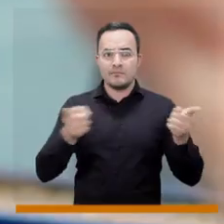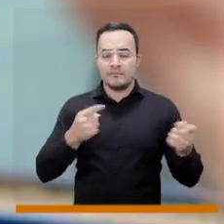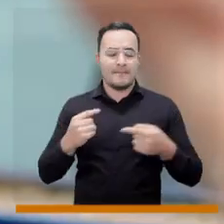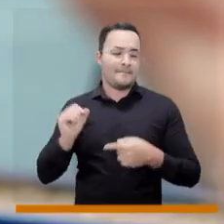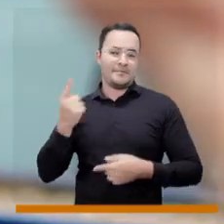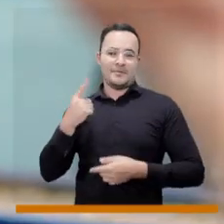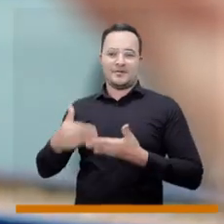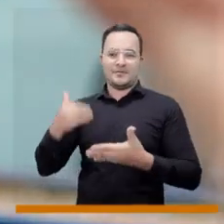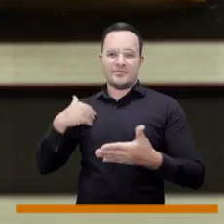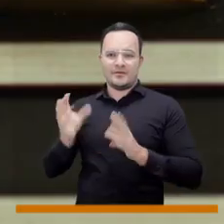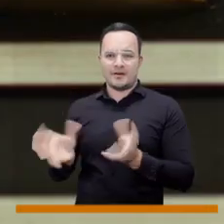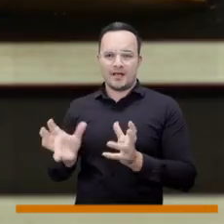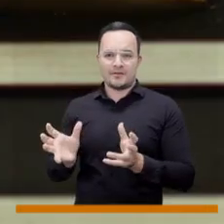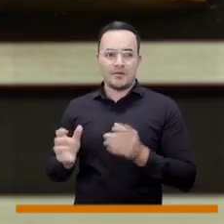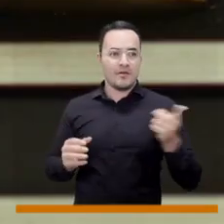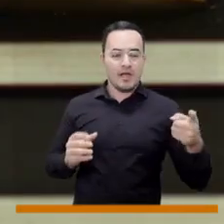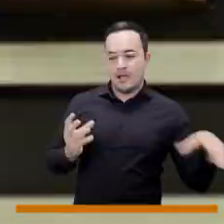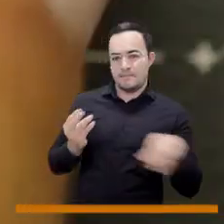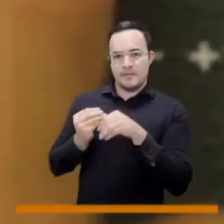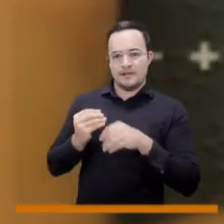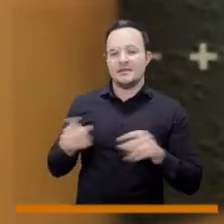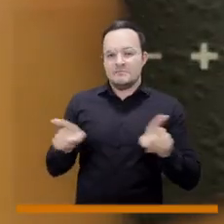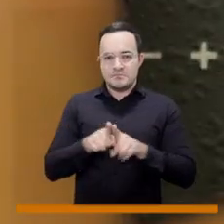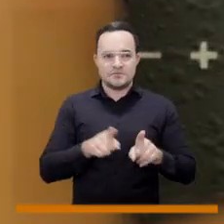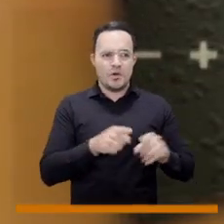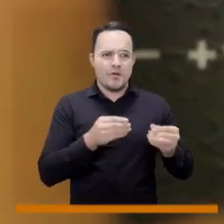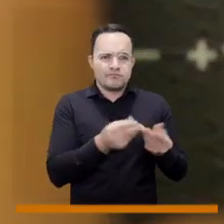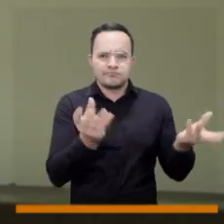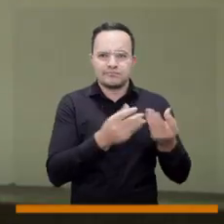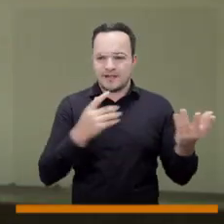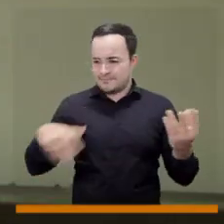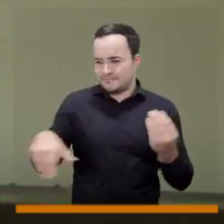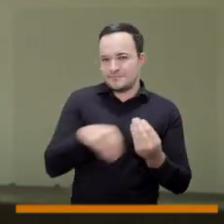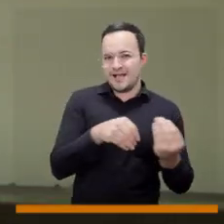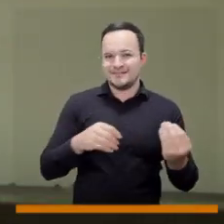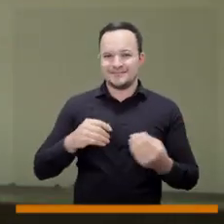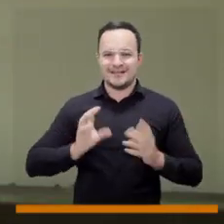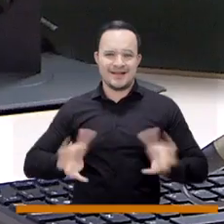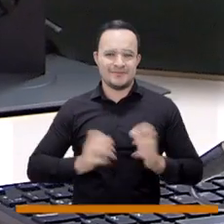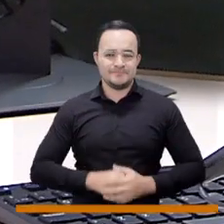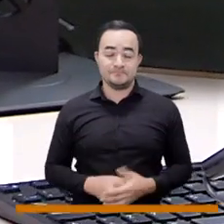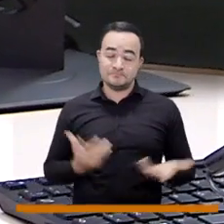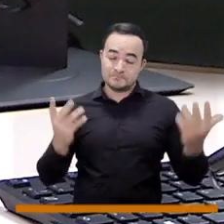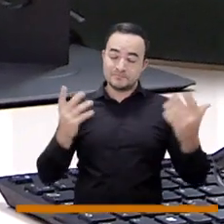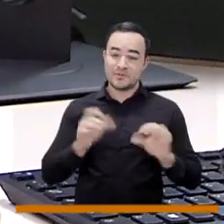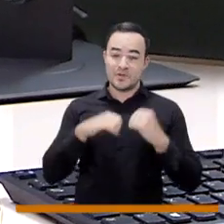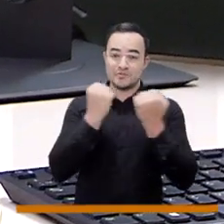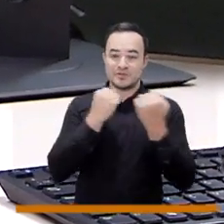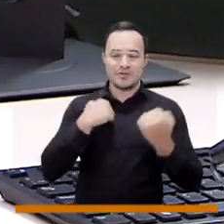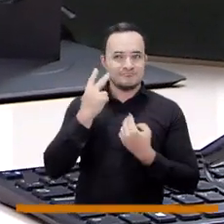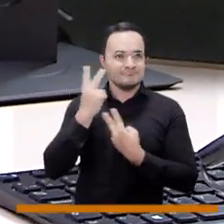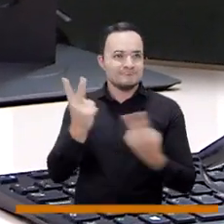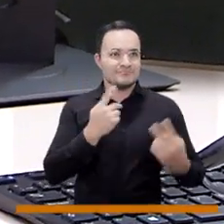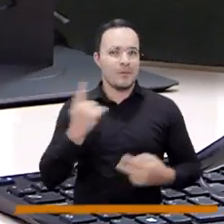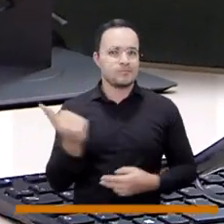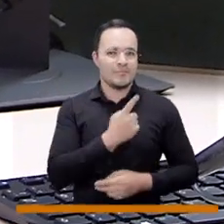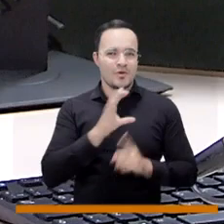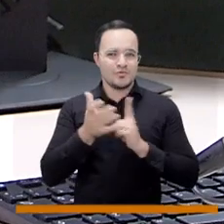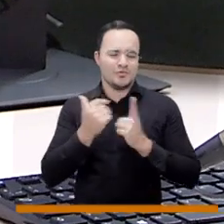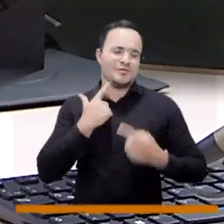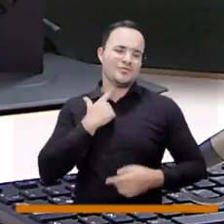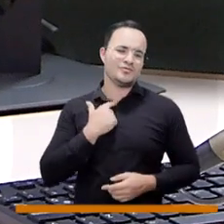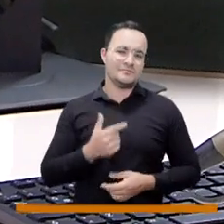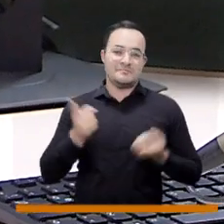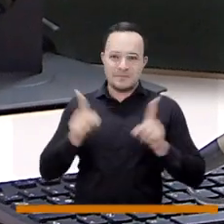llegaron a complementar la radio. Y la radio complementa los nuevos medios. En el Consejo nos gusta la cultura y también